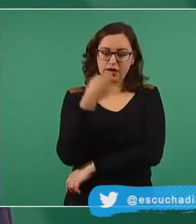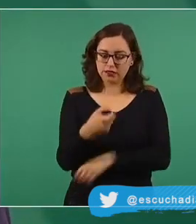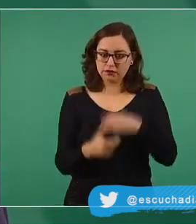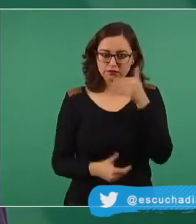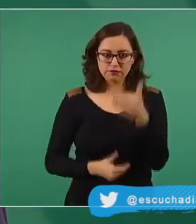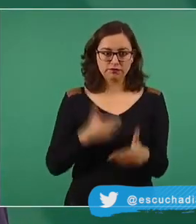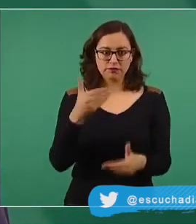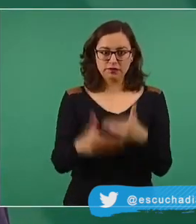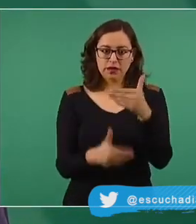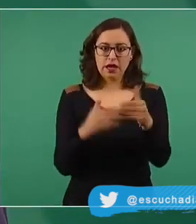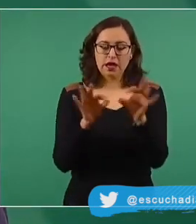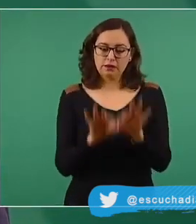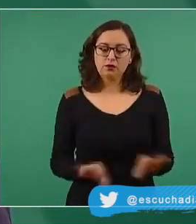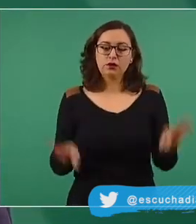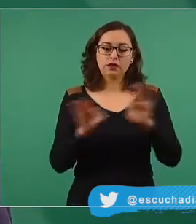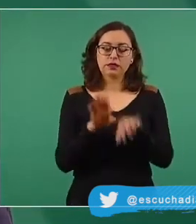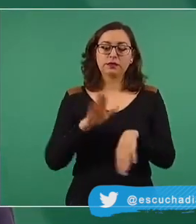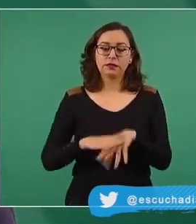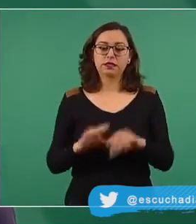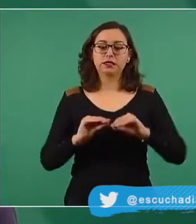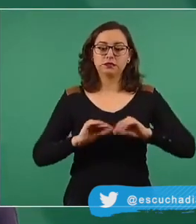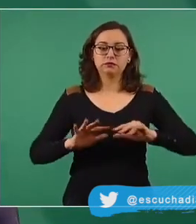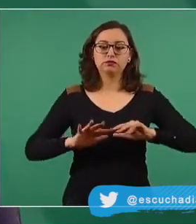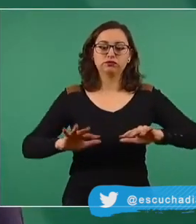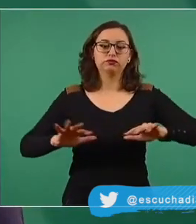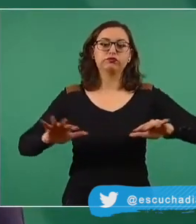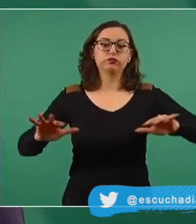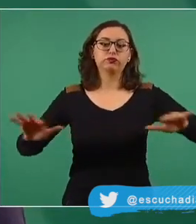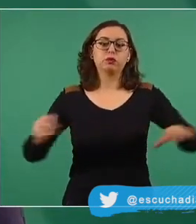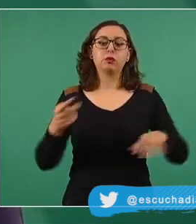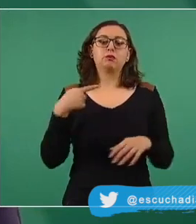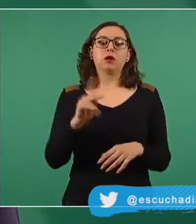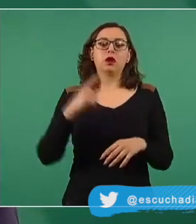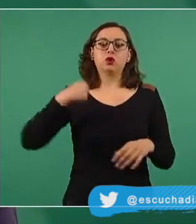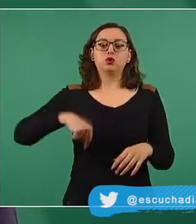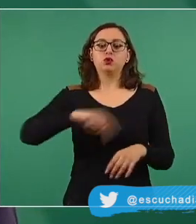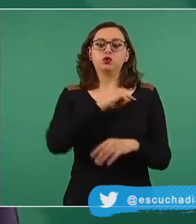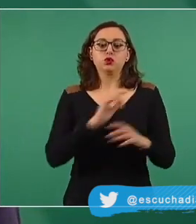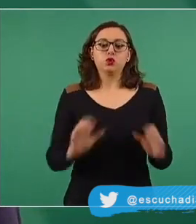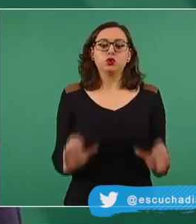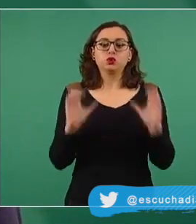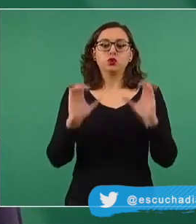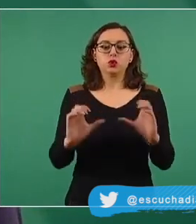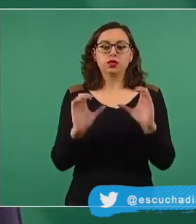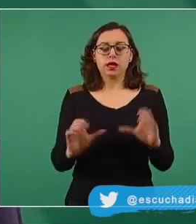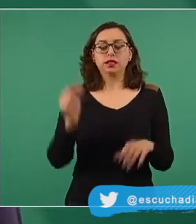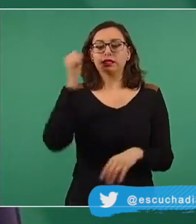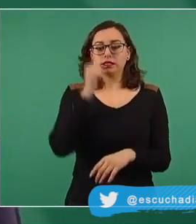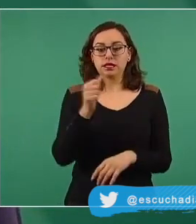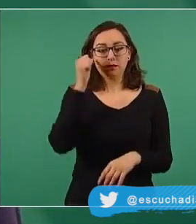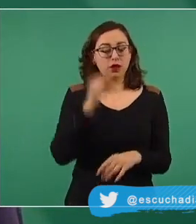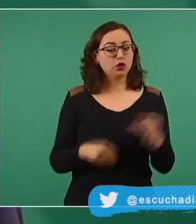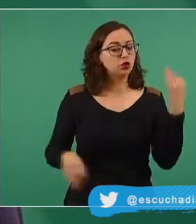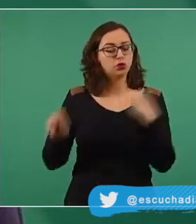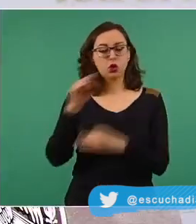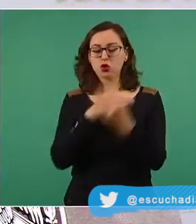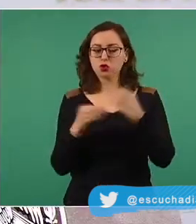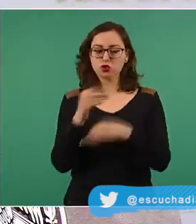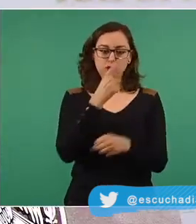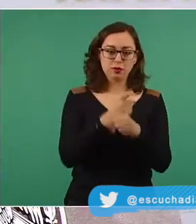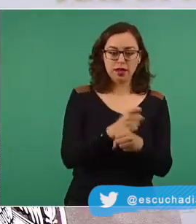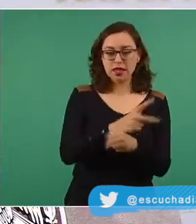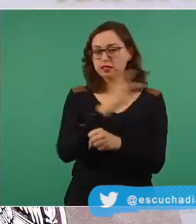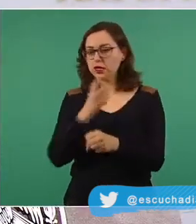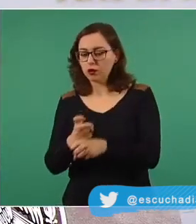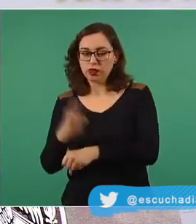35.287.821 personas, que representan el 39% de la población mayor de 18 años. En las últimas 24 horas,